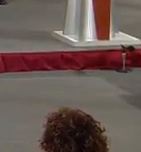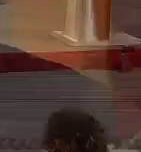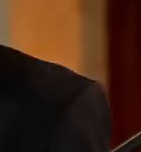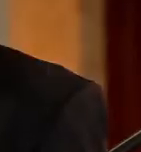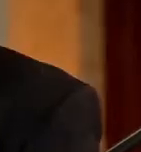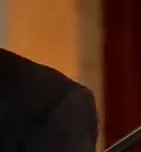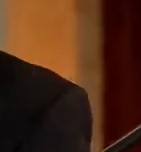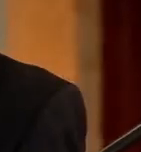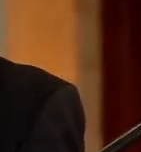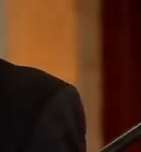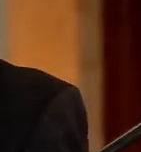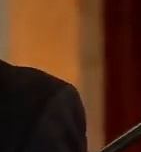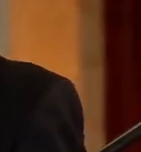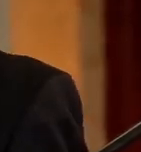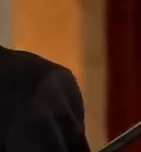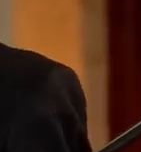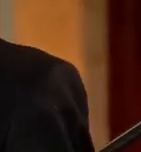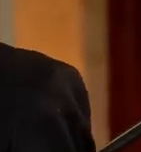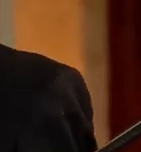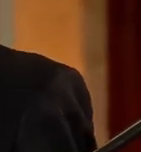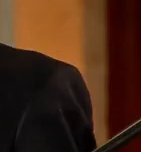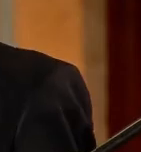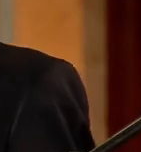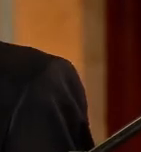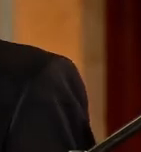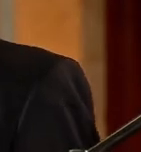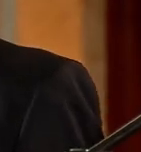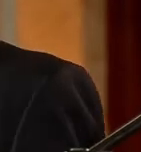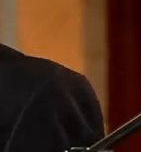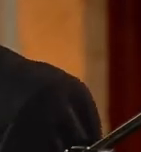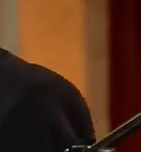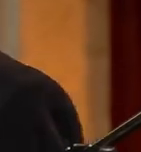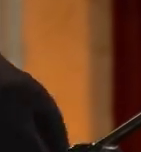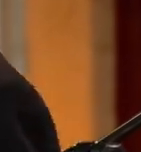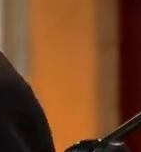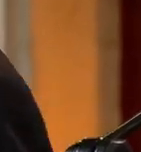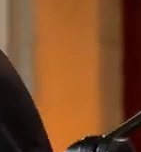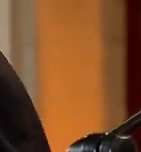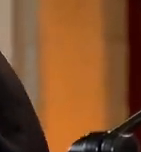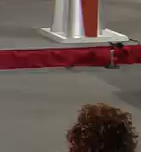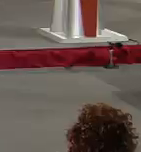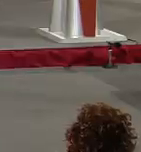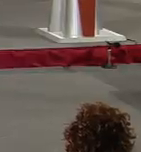mi mar, mi cielo, mi monte,